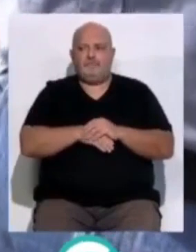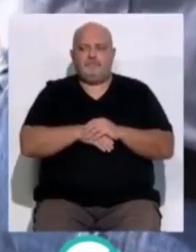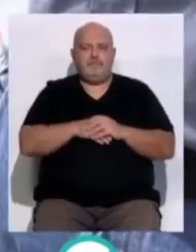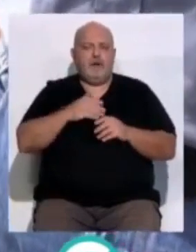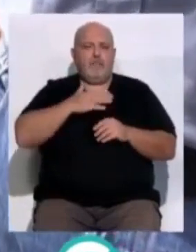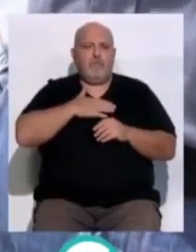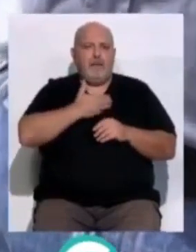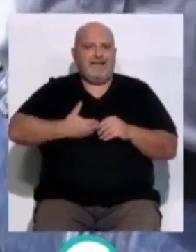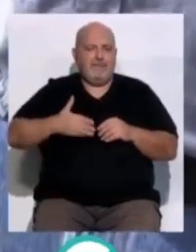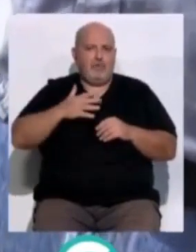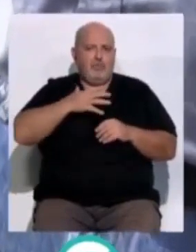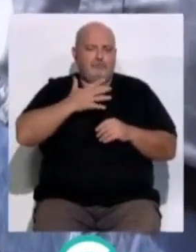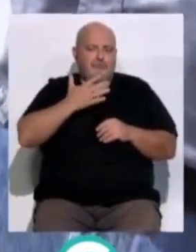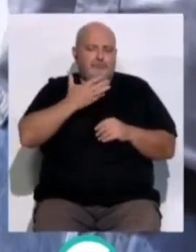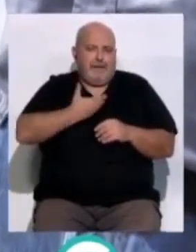patrimonio,